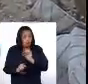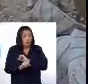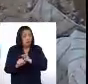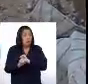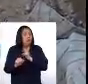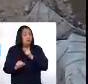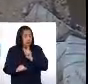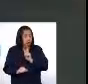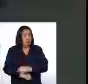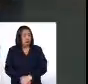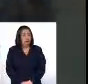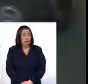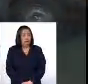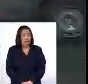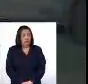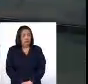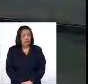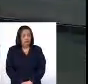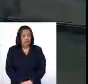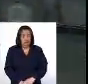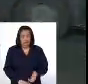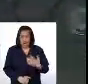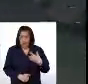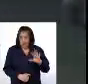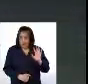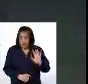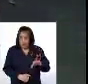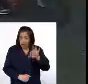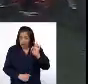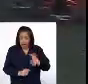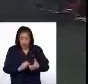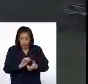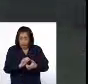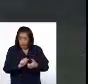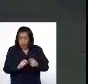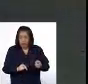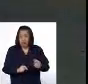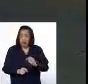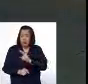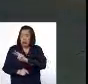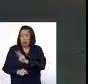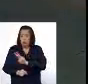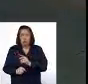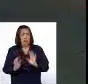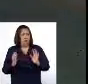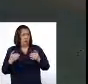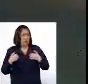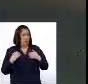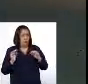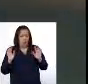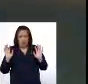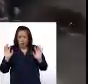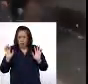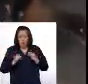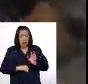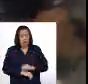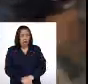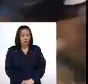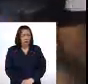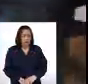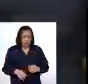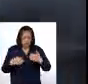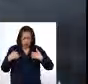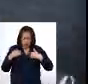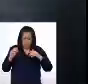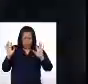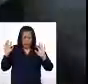explota, boom. Pese a los explosivos encontrados, ambos sujetos negaron en todo momento este delito. No hace nada,